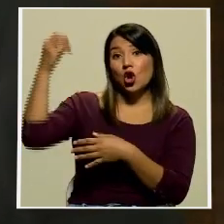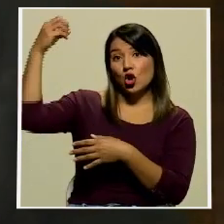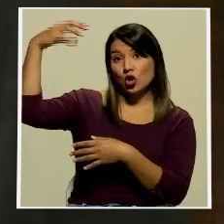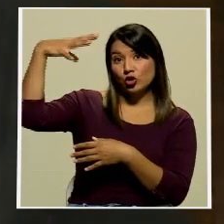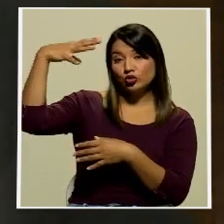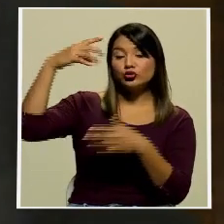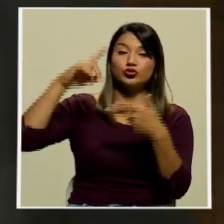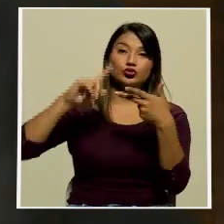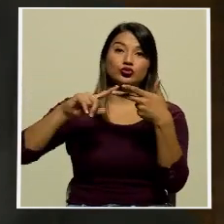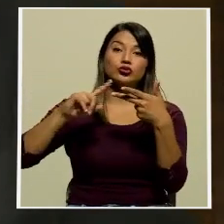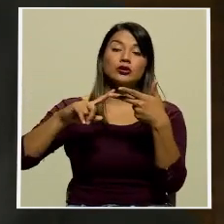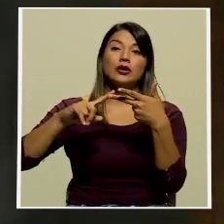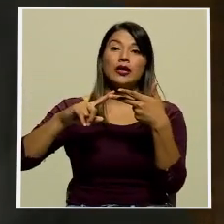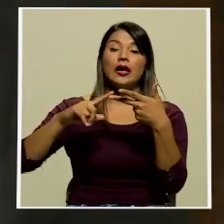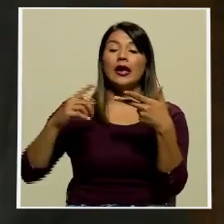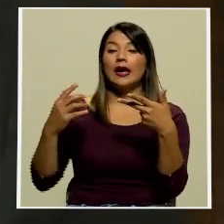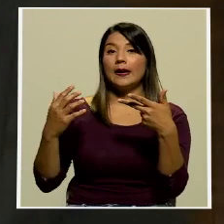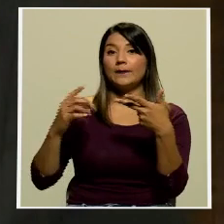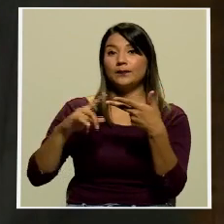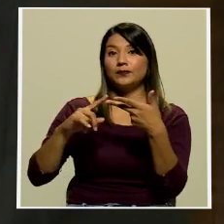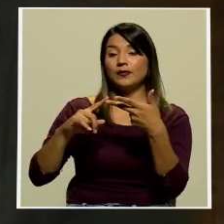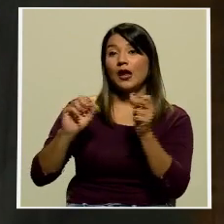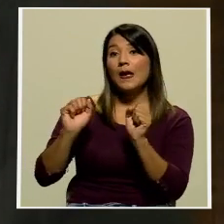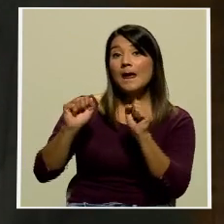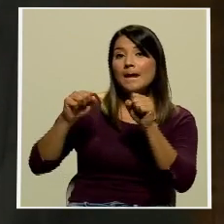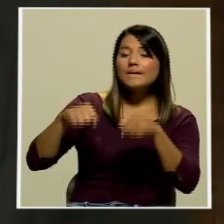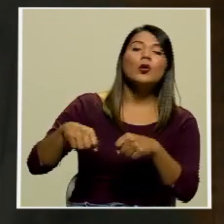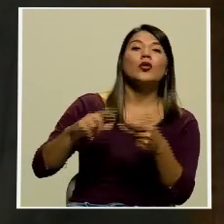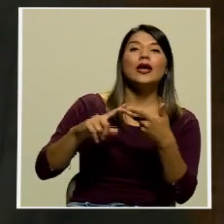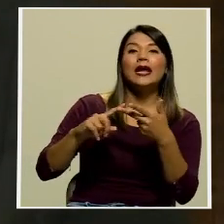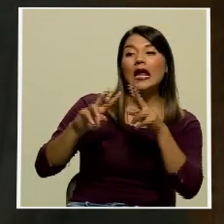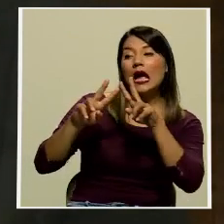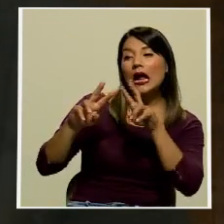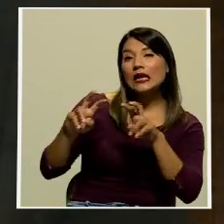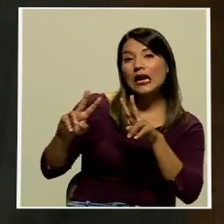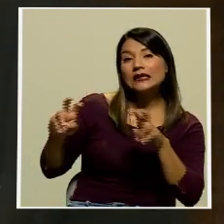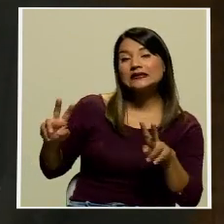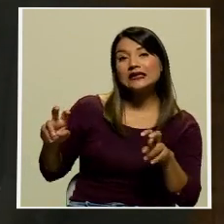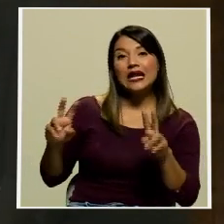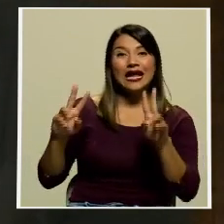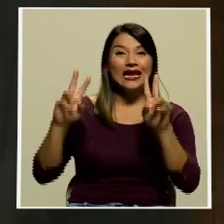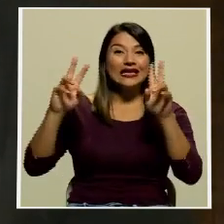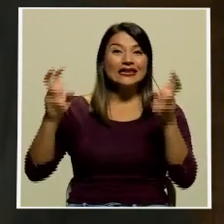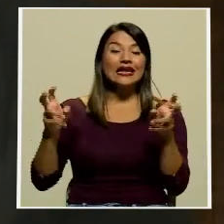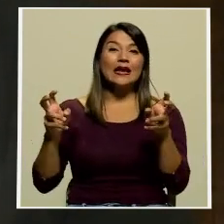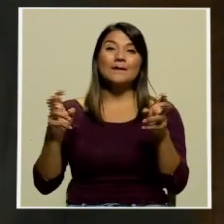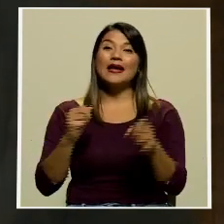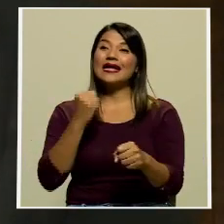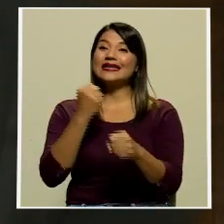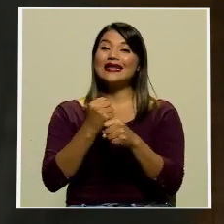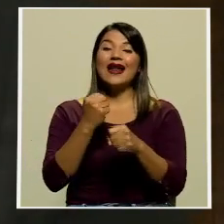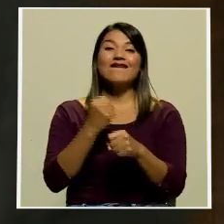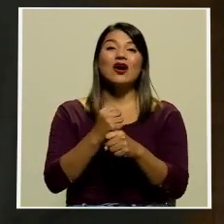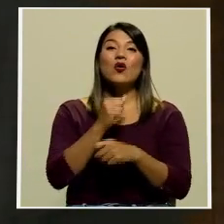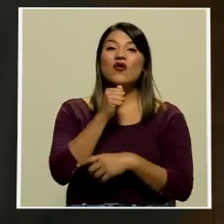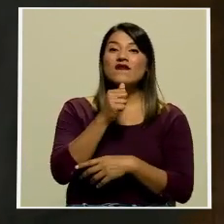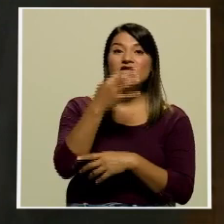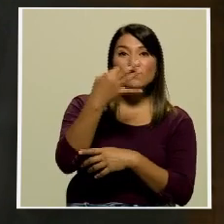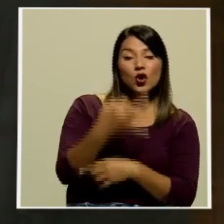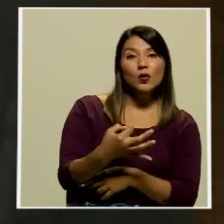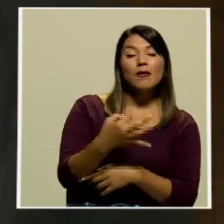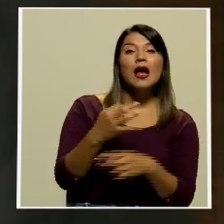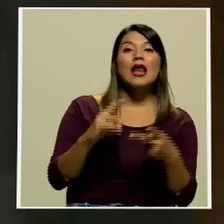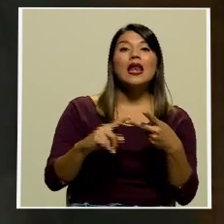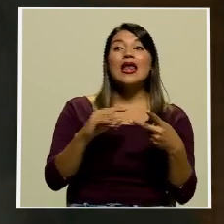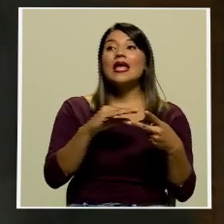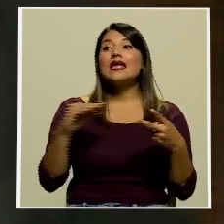electricidad, a la revisión del tema de la informalidad y cómo a través de las cargas